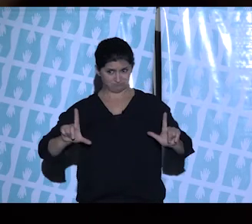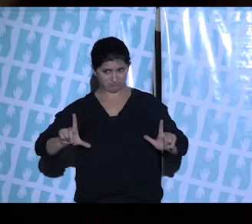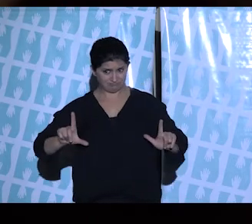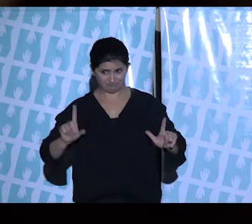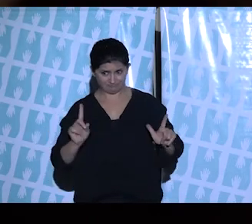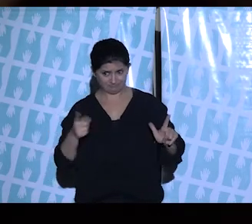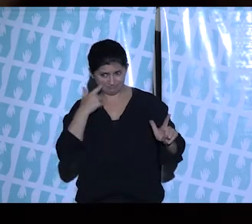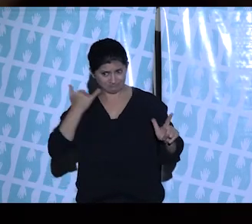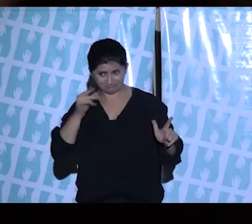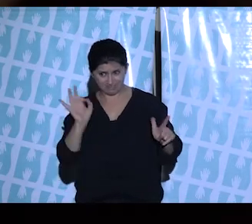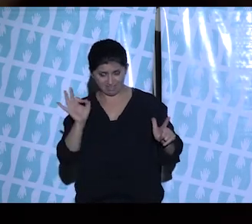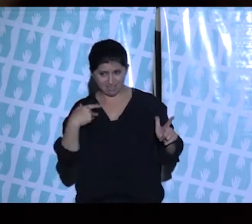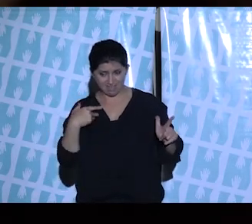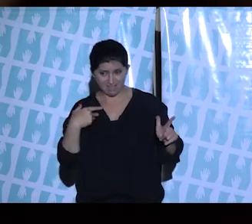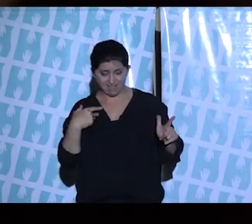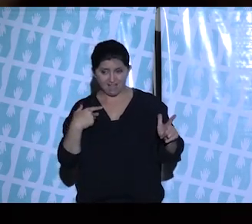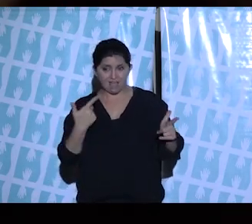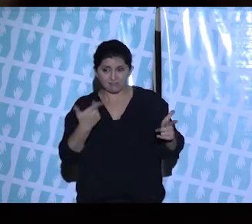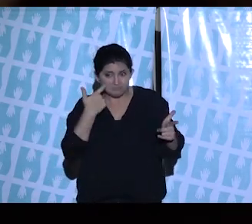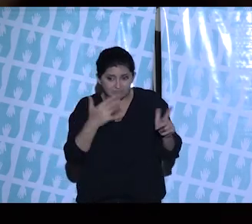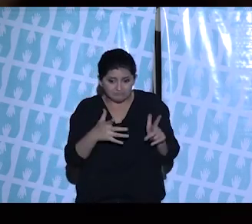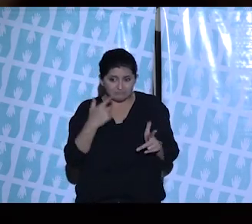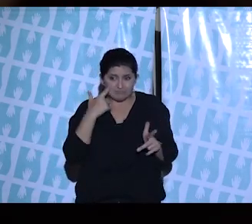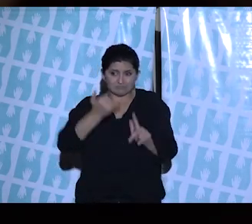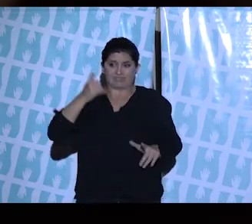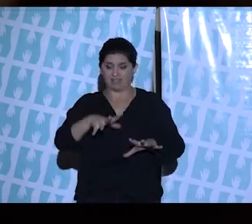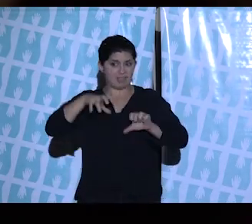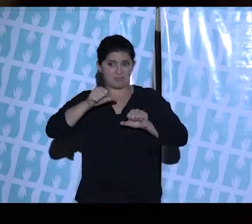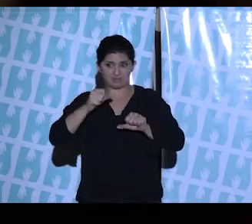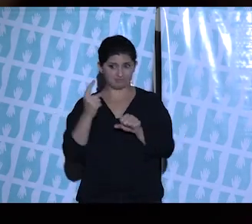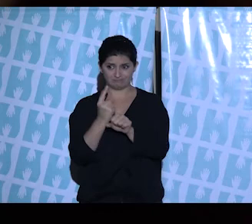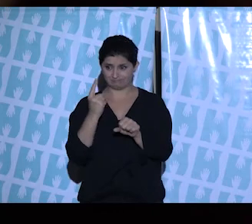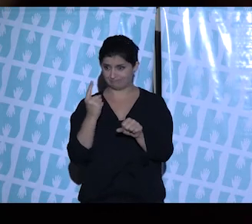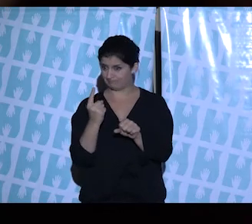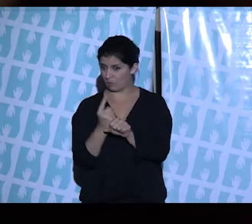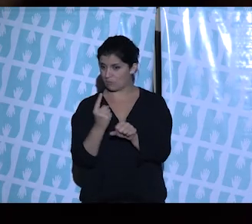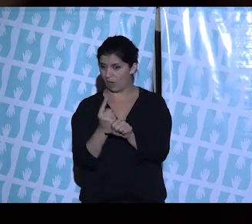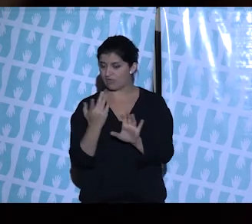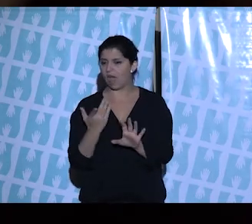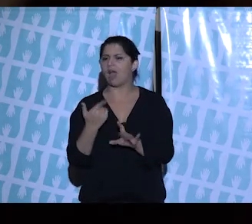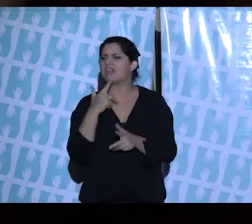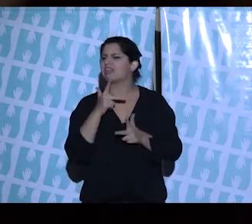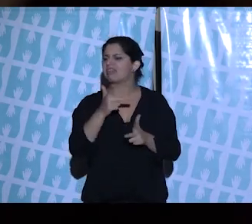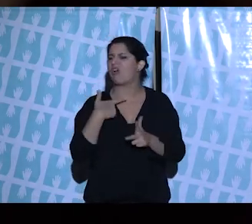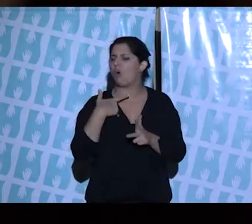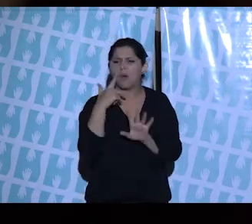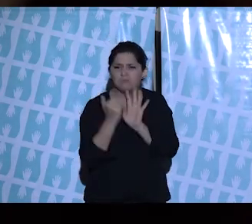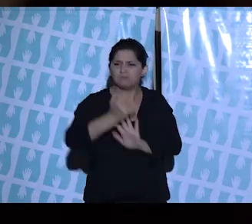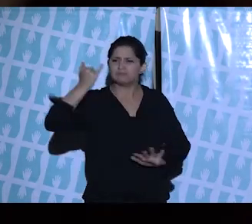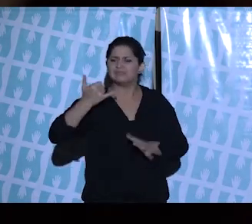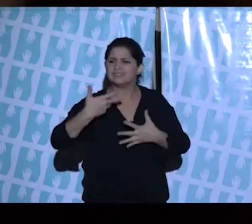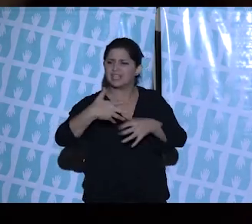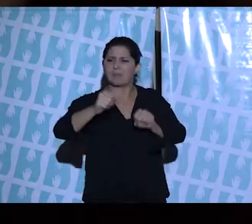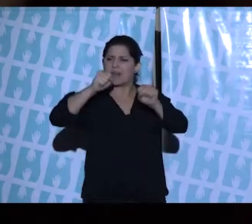radiografía hacer detección temprana de la enfermedad. ¿Y por qué digo detección temprana? Porque para